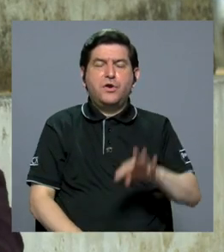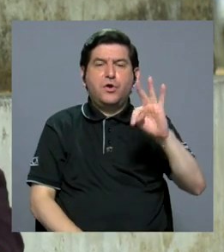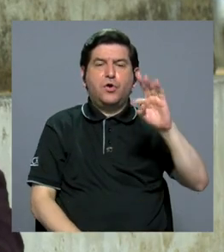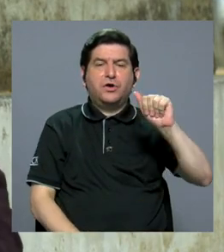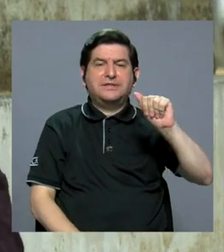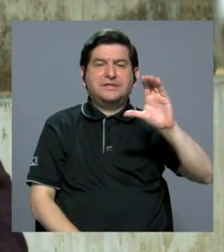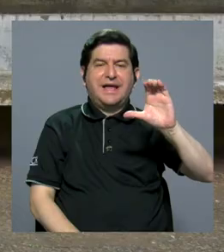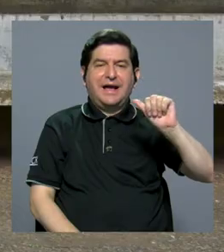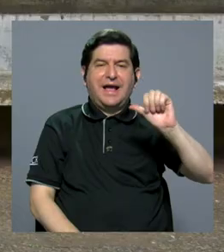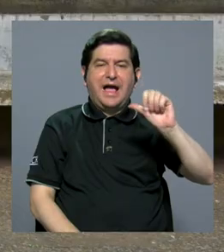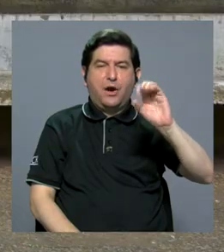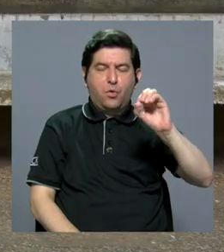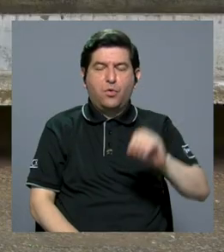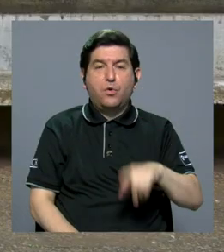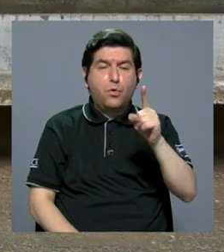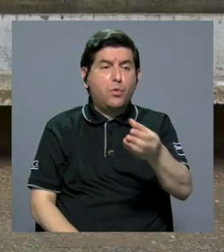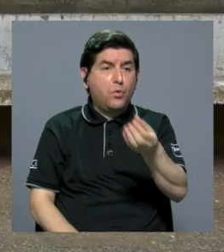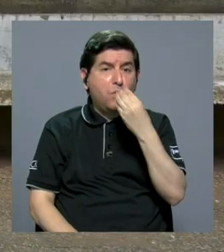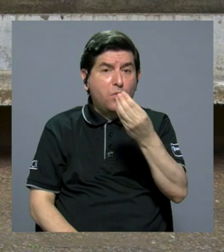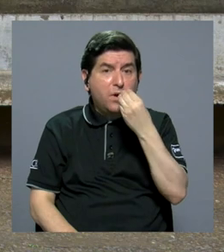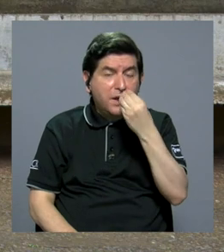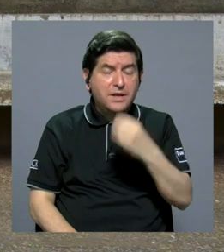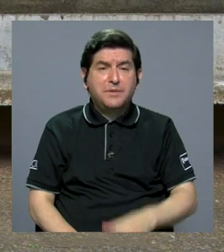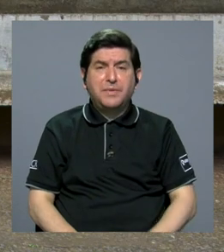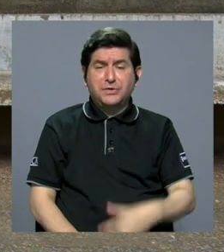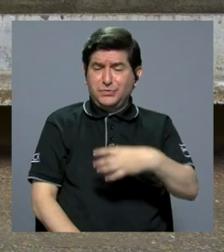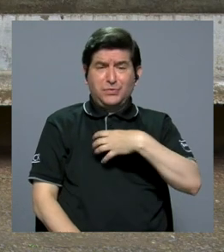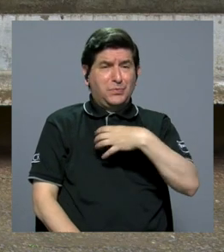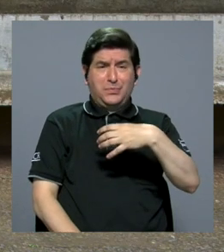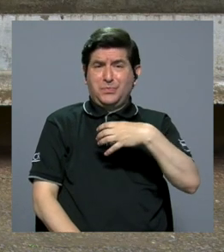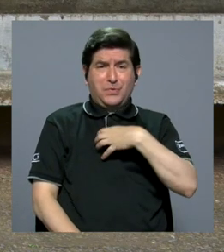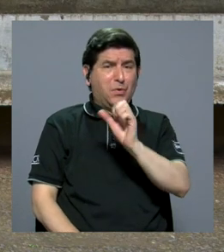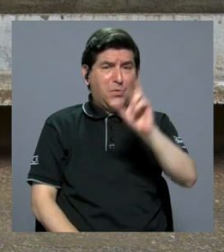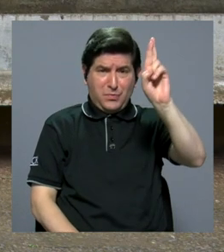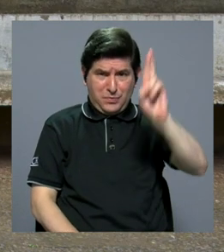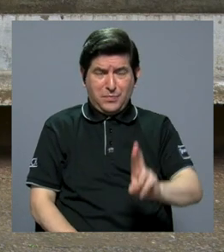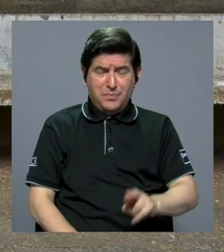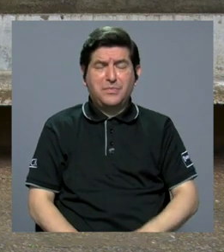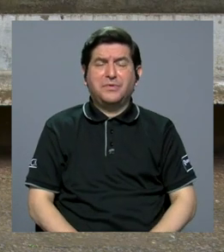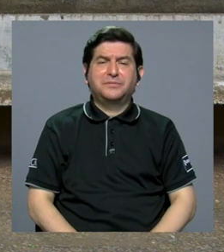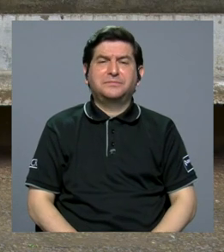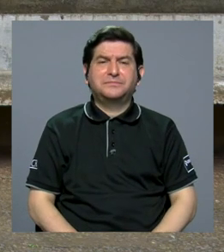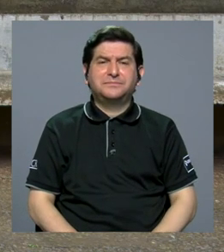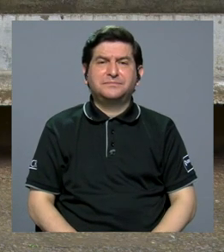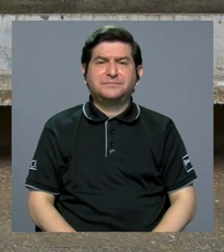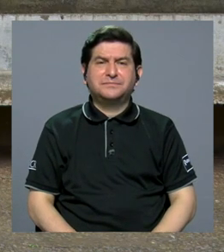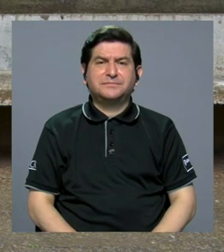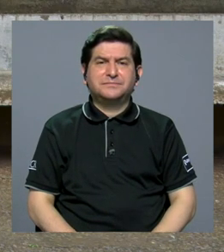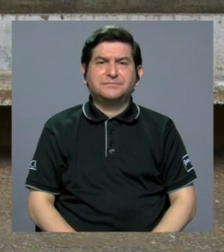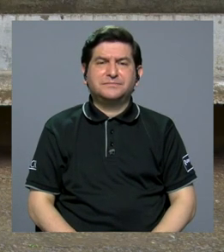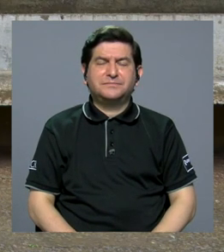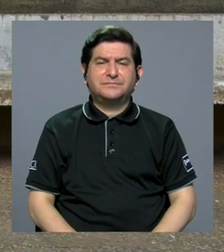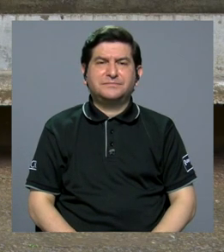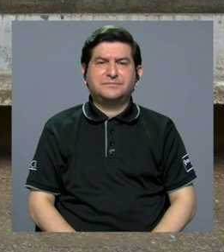el tacaco, que es un alimento endógeno de Costa Rica, endémico,